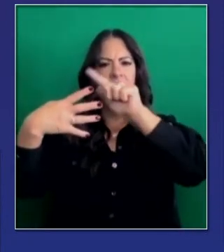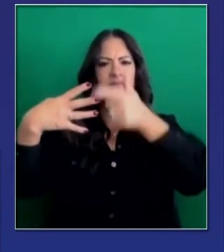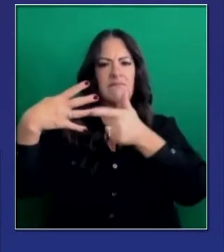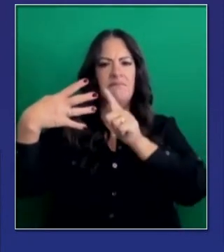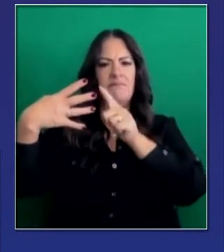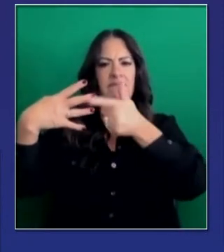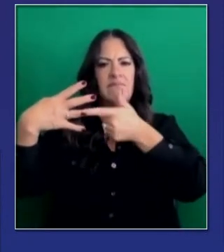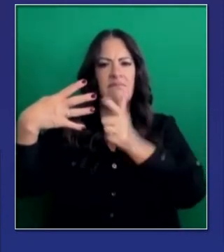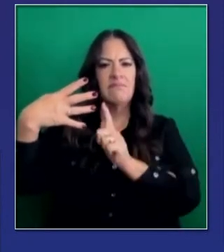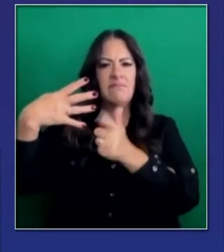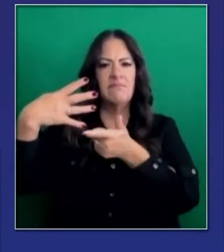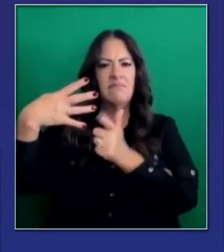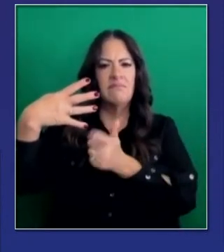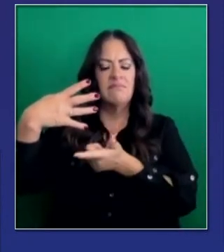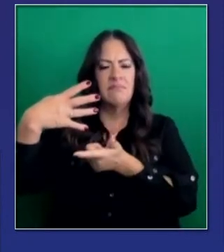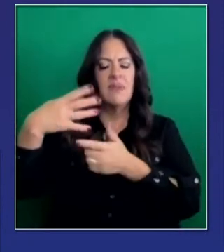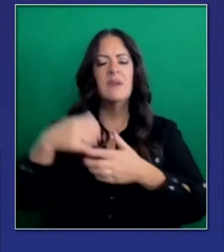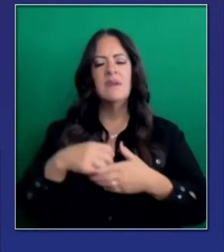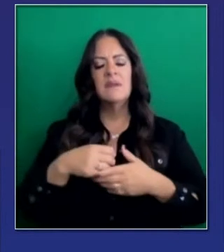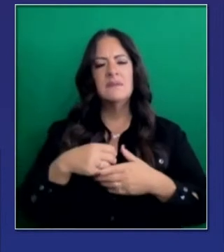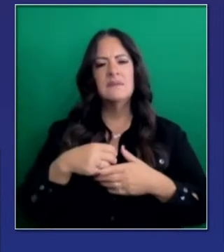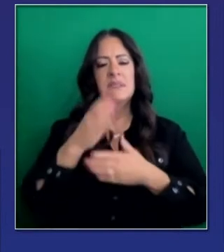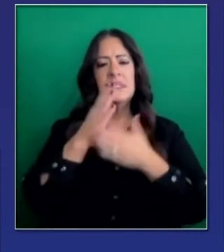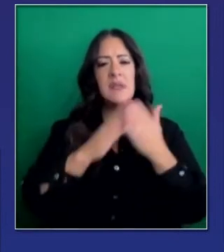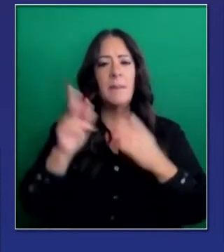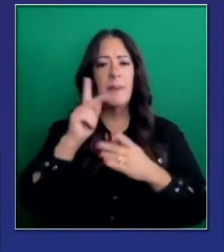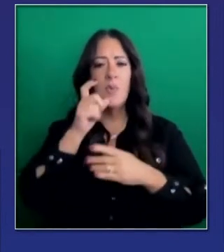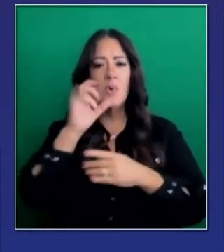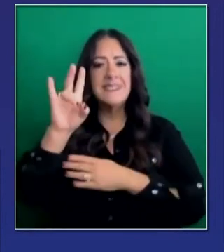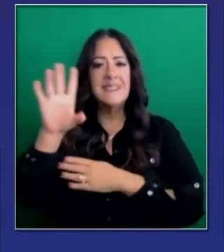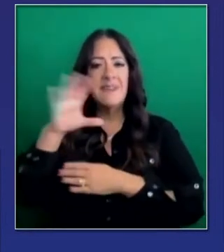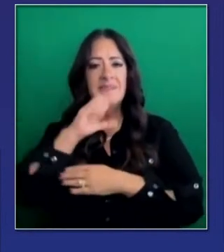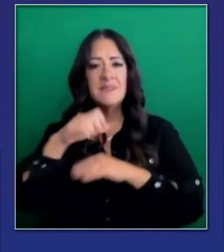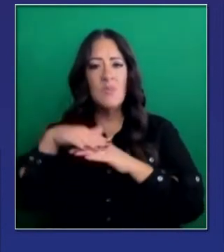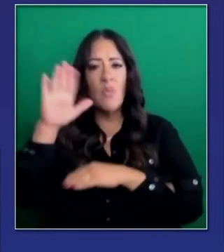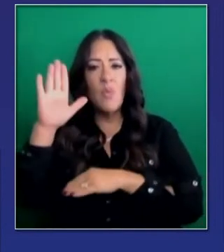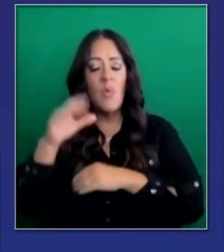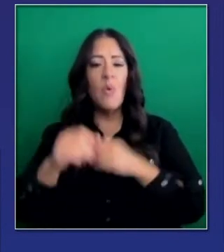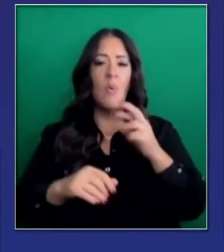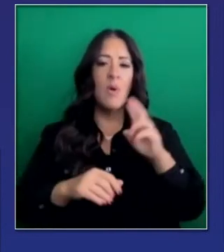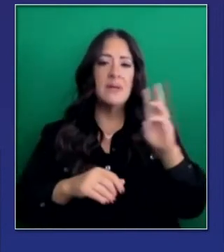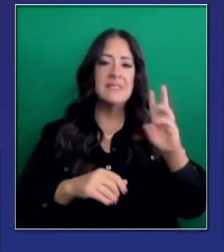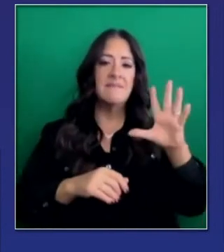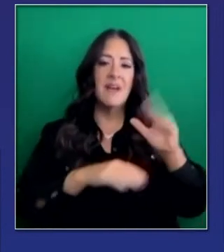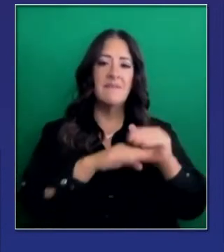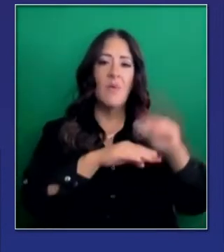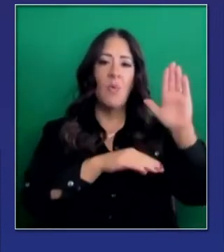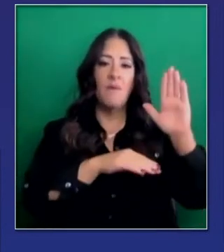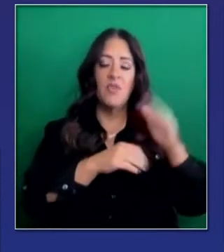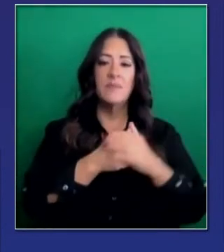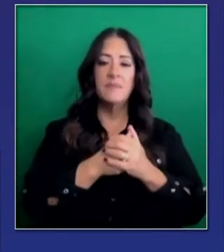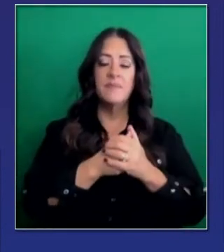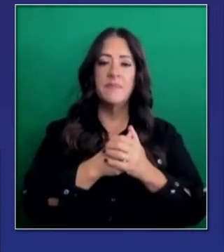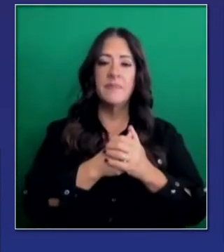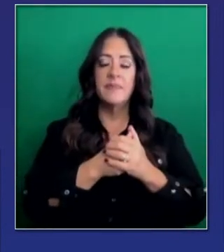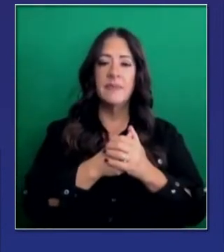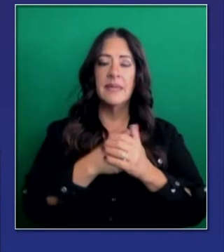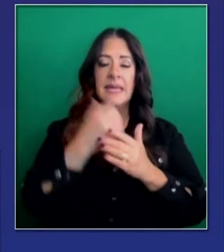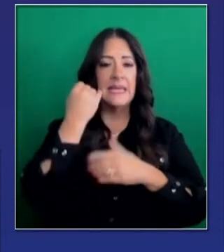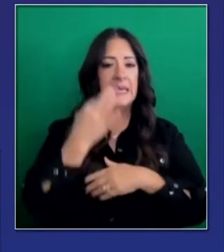y de un nivel al otro lo cual incluye personas de 75 años o más por supuesto si alguien de 65 o más